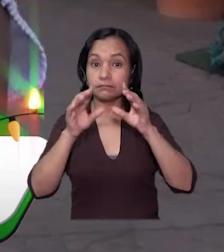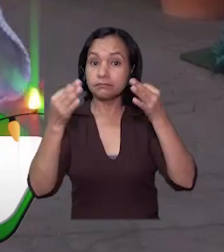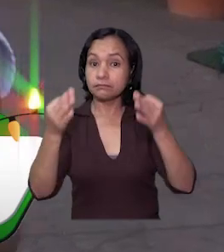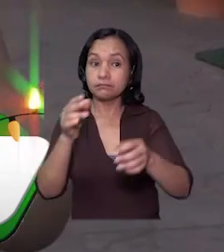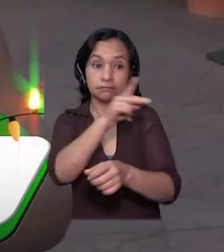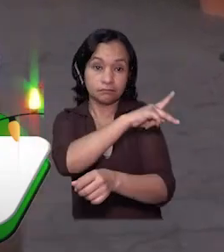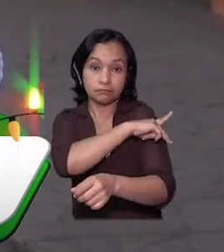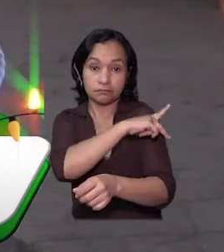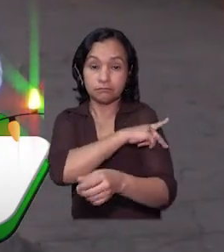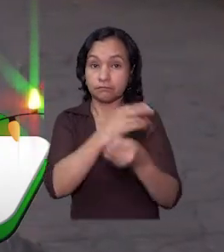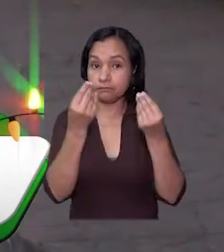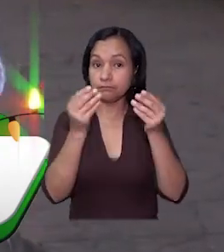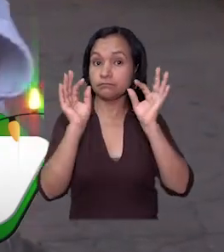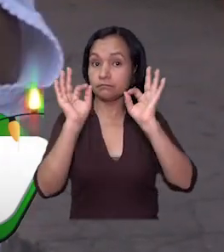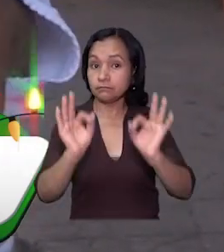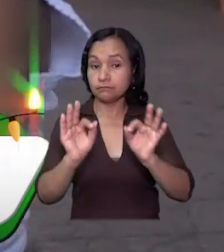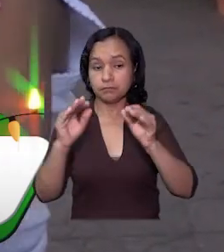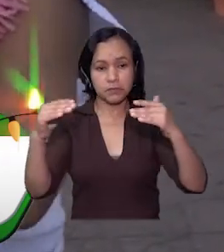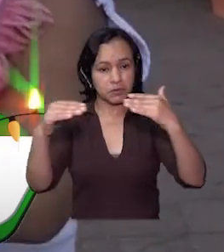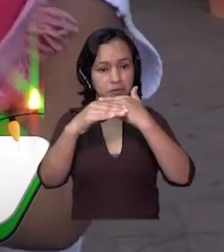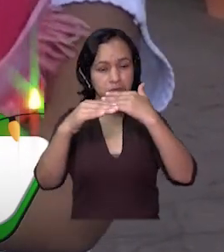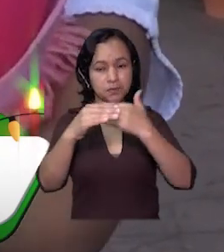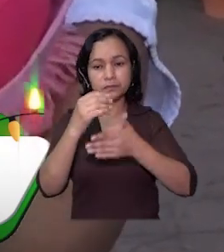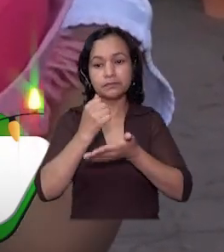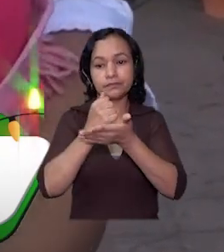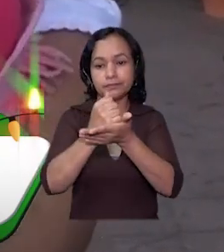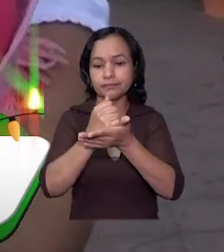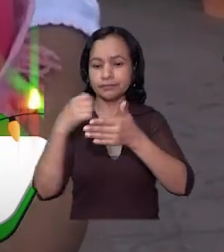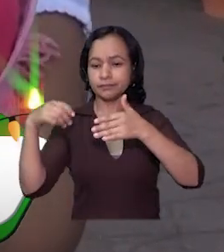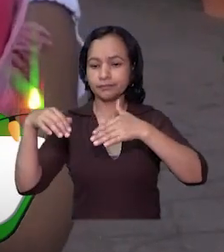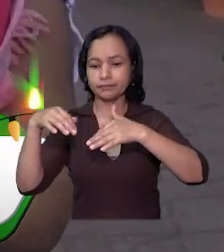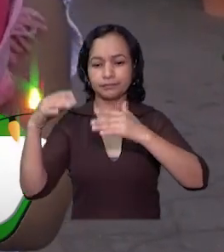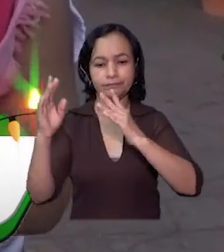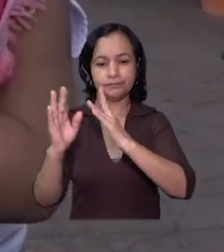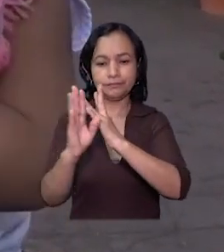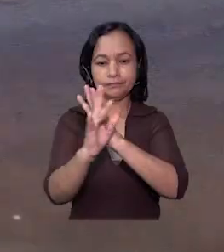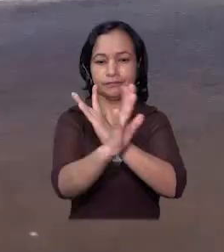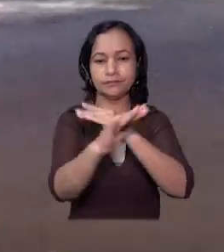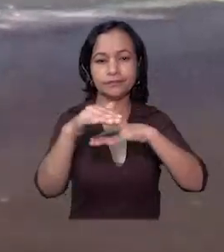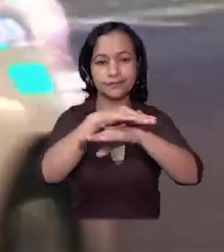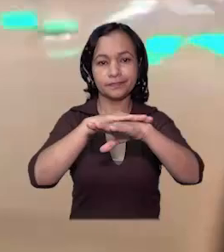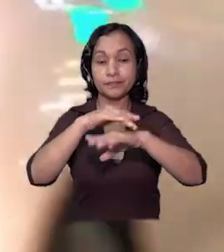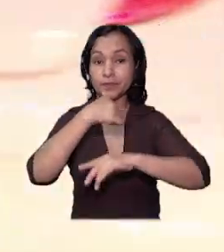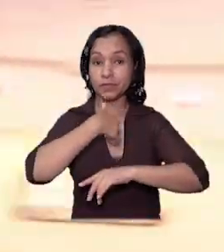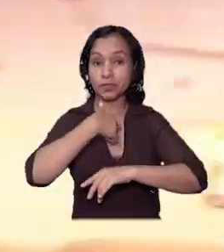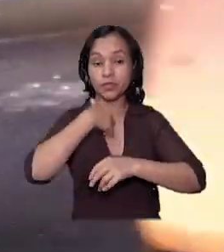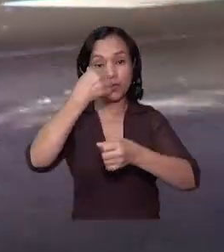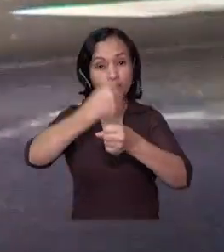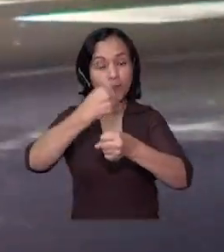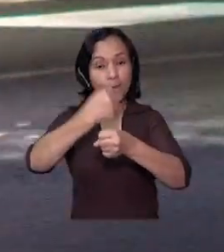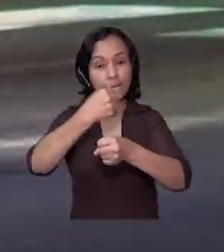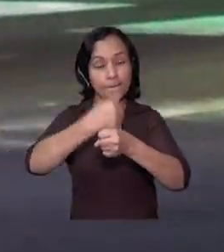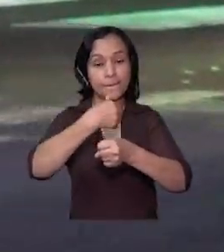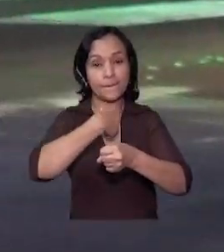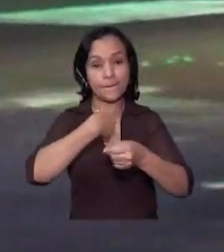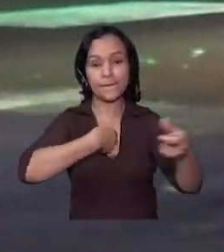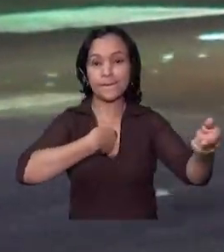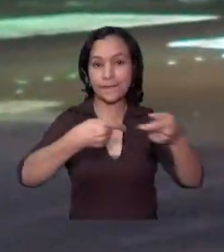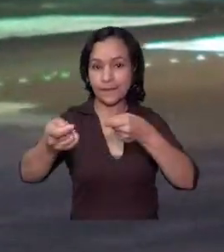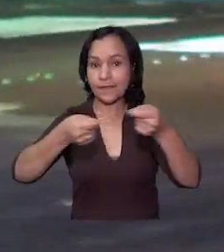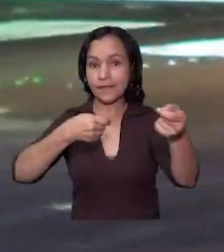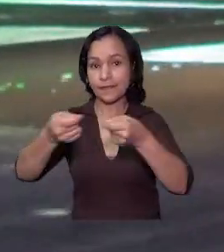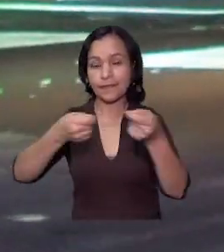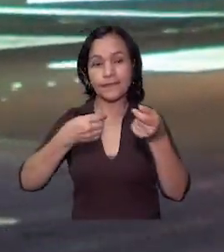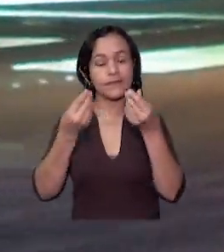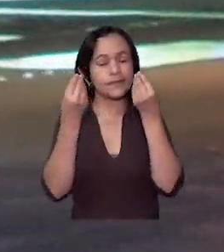bastante policía, el tráfico se llena, nos ayudan a cruzar. En mi caso yo soy trabajadora, pues yo tengo negocio aquí y esto